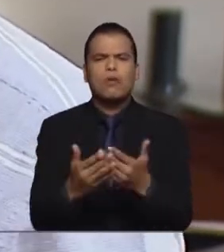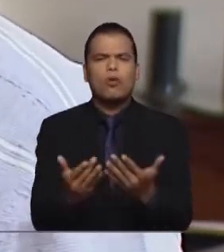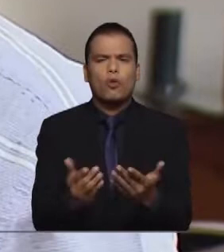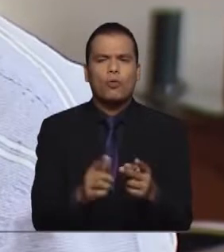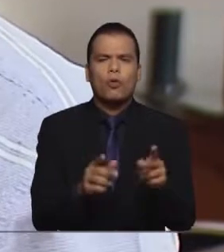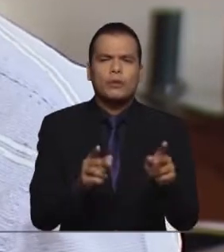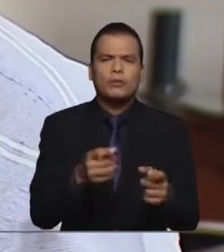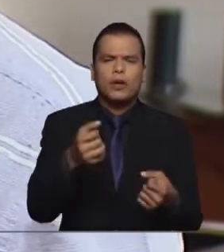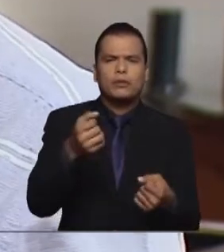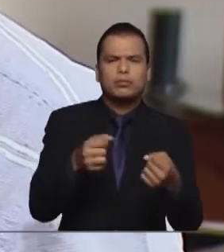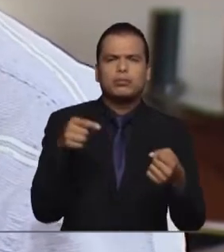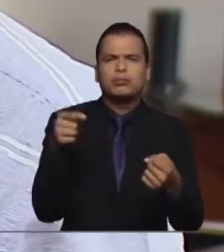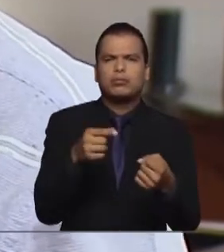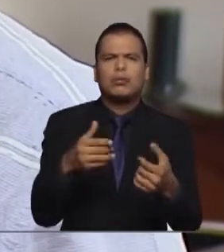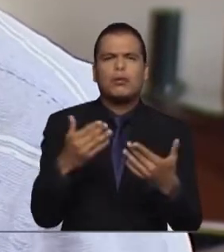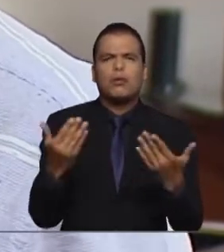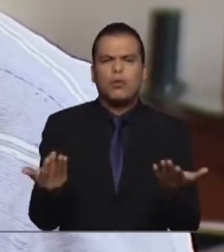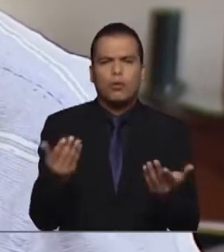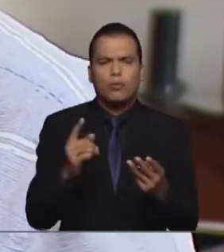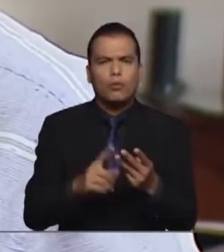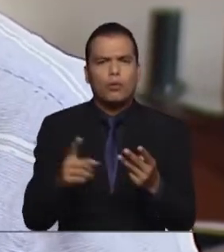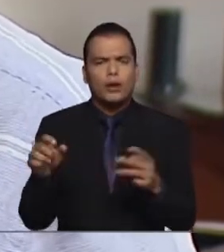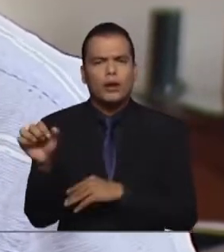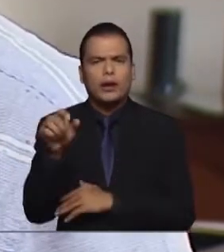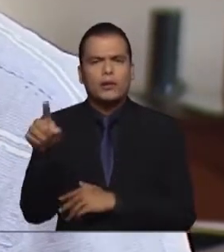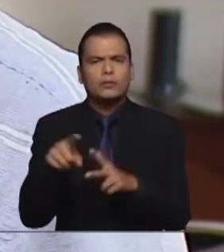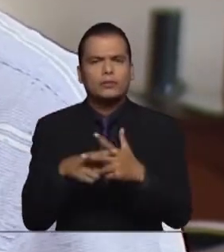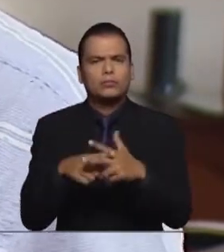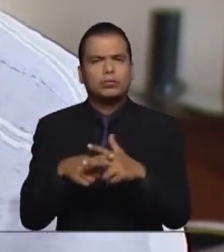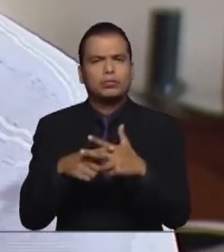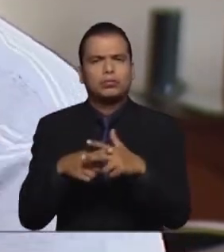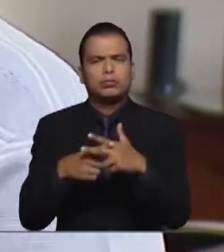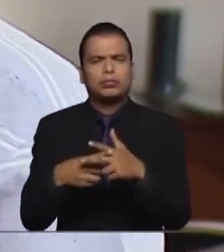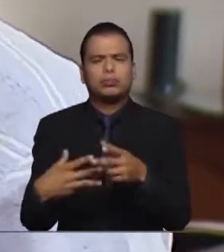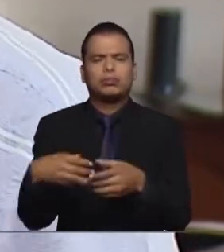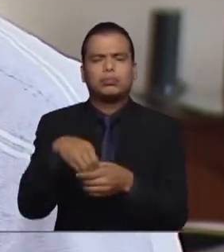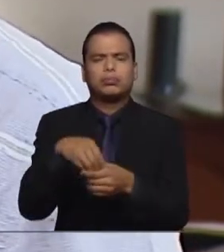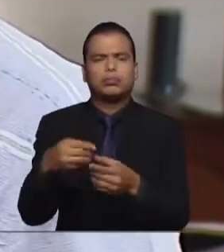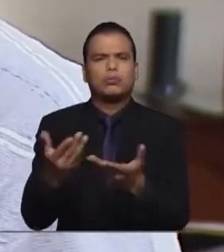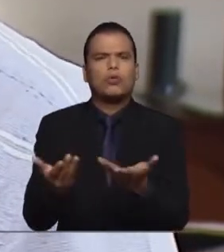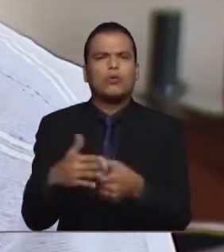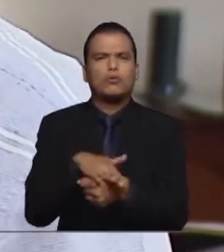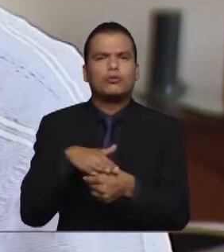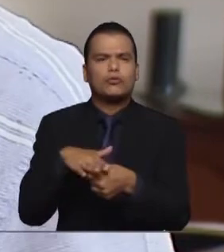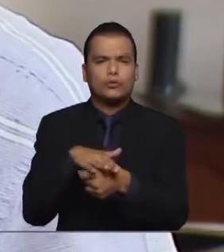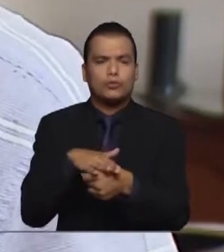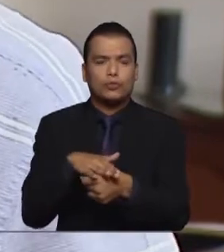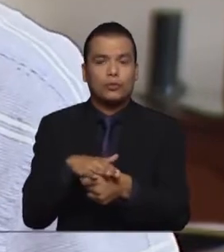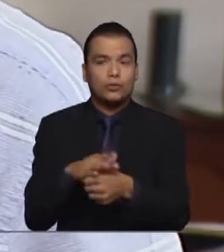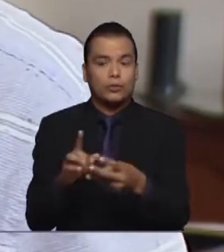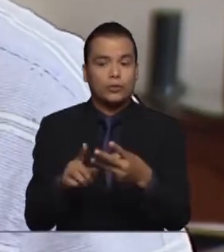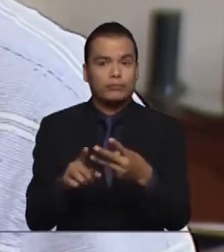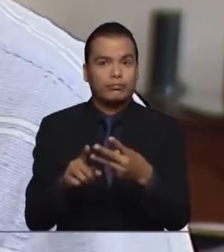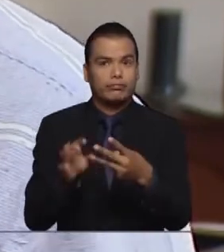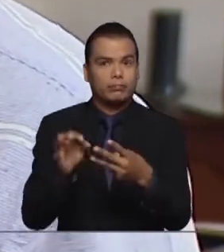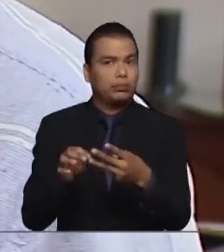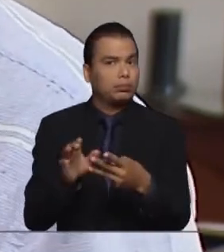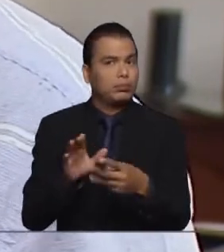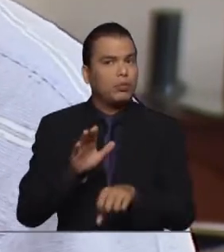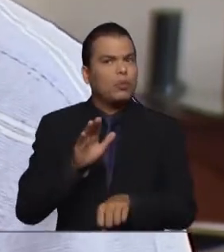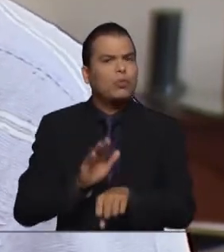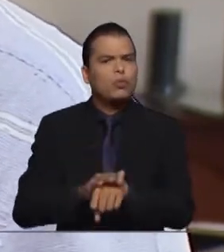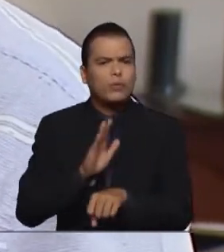humana. Y tercero, las condiciones mecánicas del vehículo. Ahora, dentro de las condiciones mecánicas del vehículo hay que determinar si eso